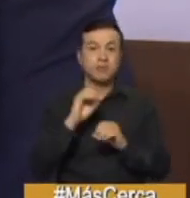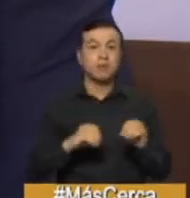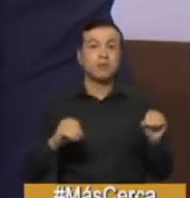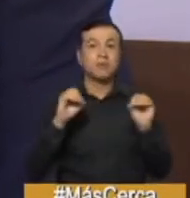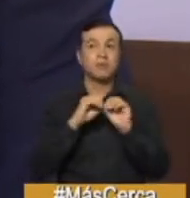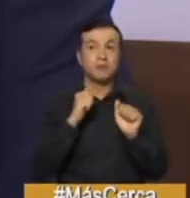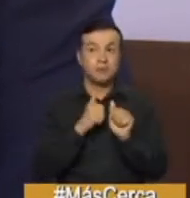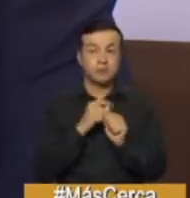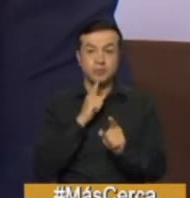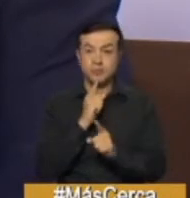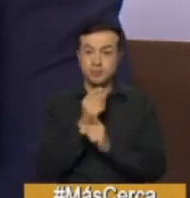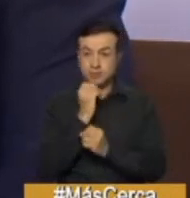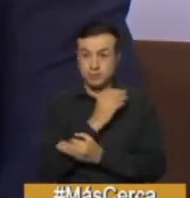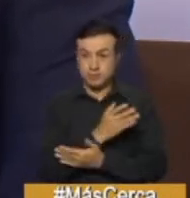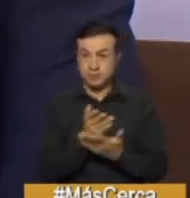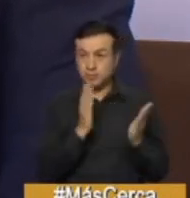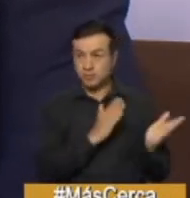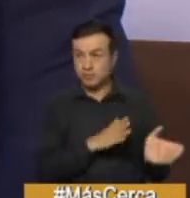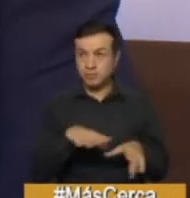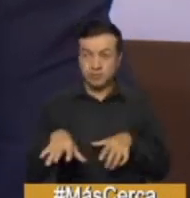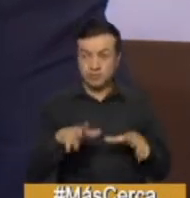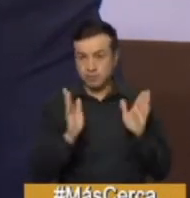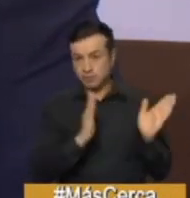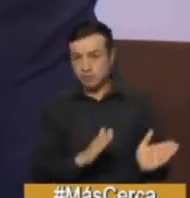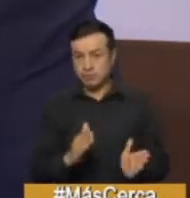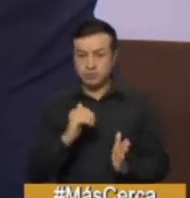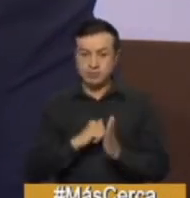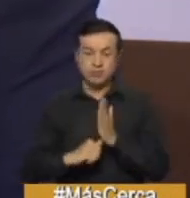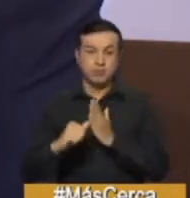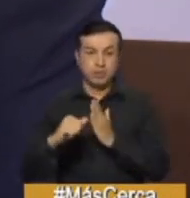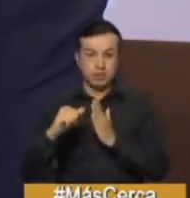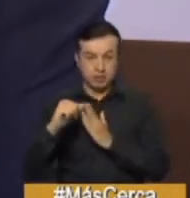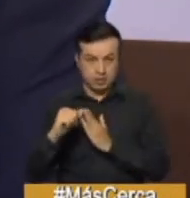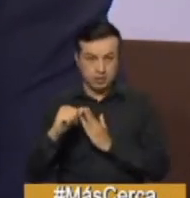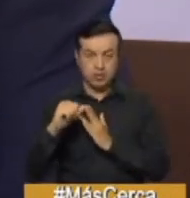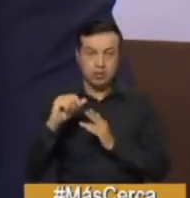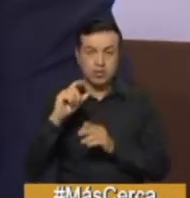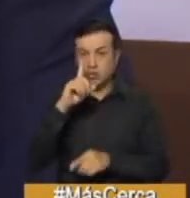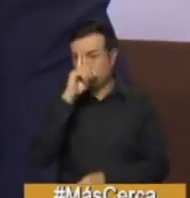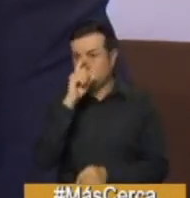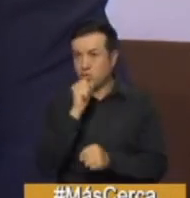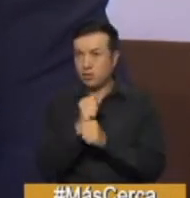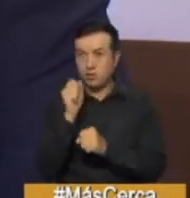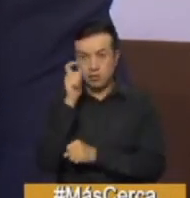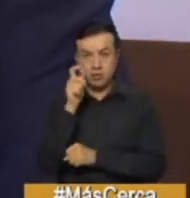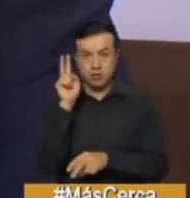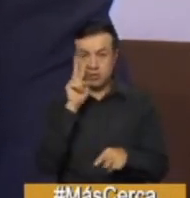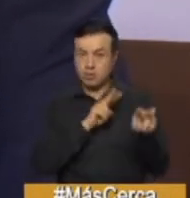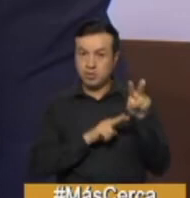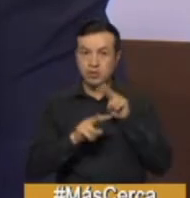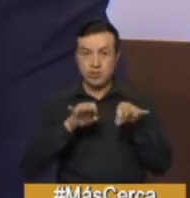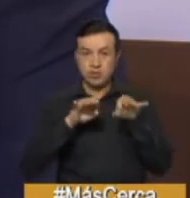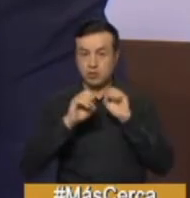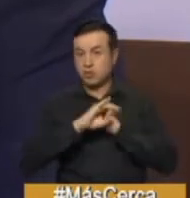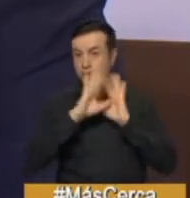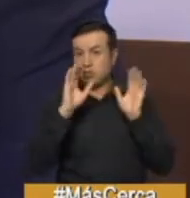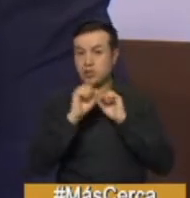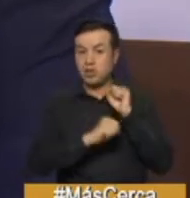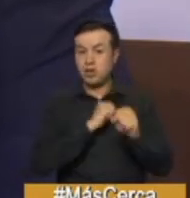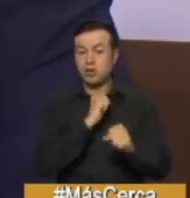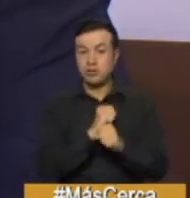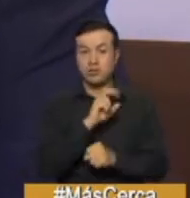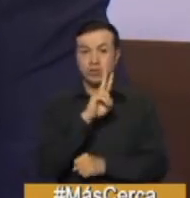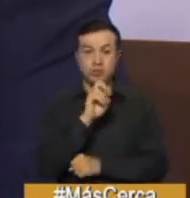de primera mano cuál es la actividad que se viene realizando el ministerio de trabajo mantener inspecciones laborales para poner un poquito en contexto en el año